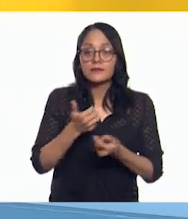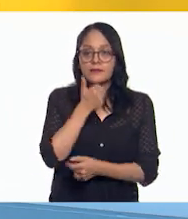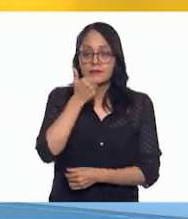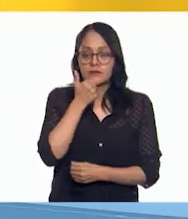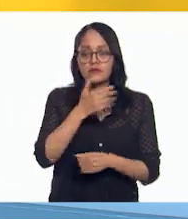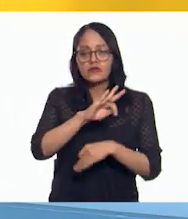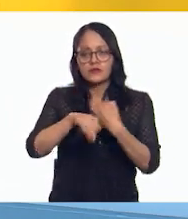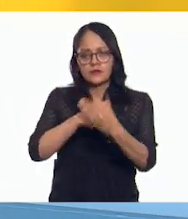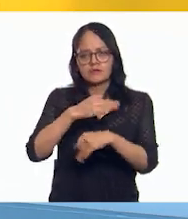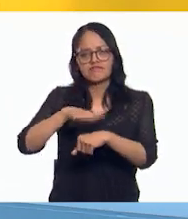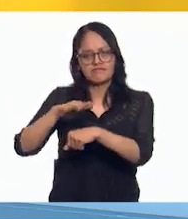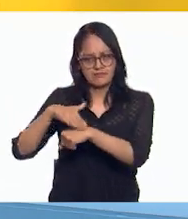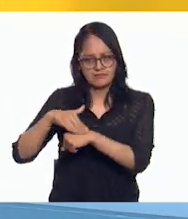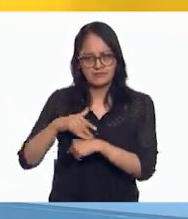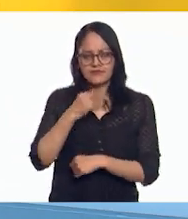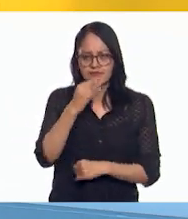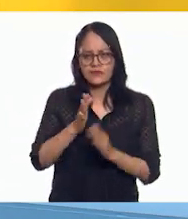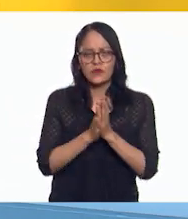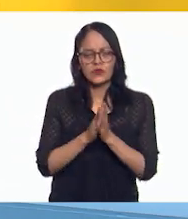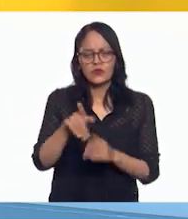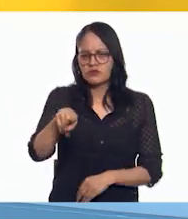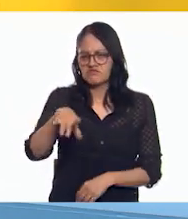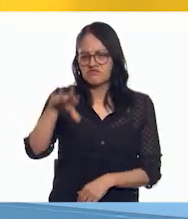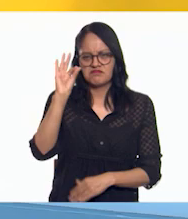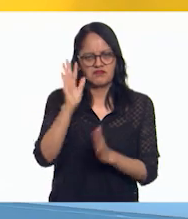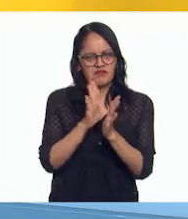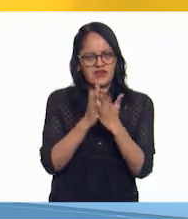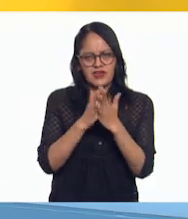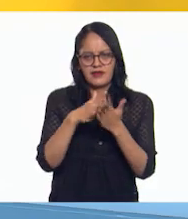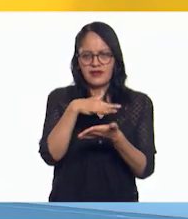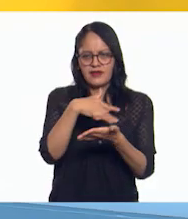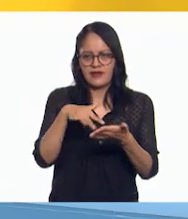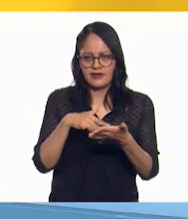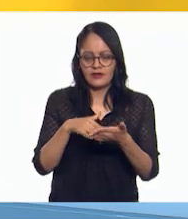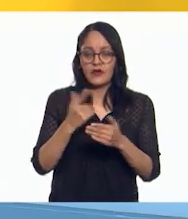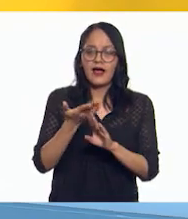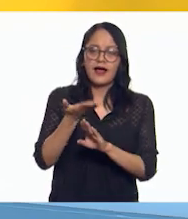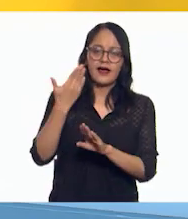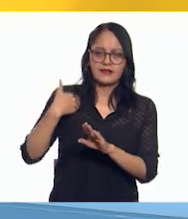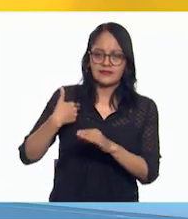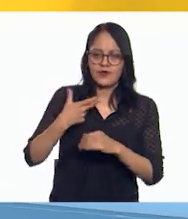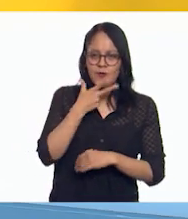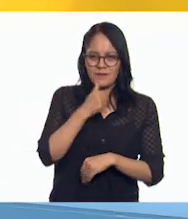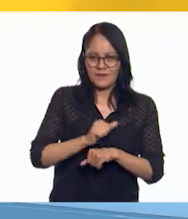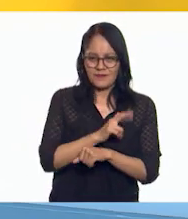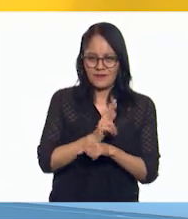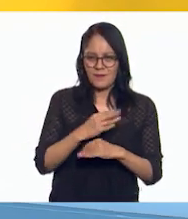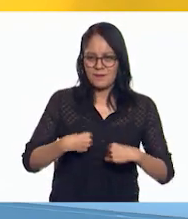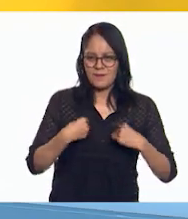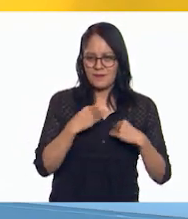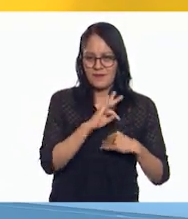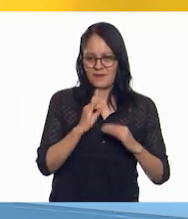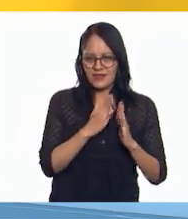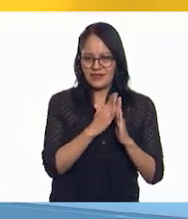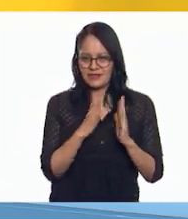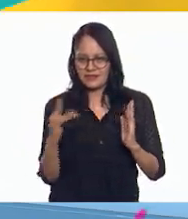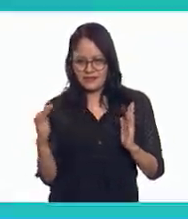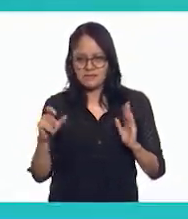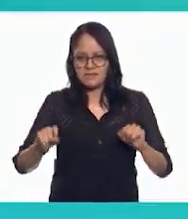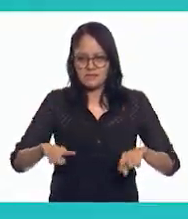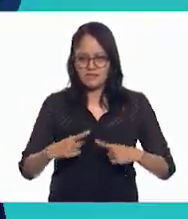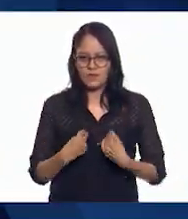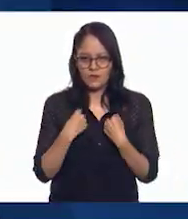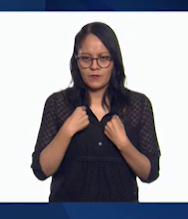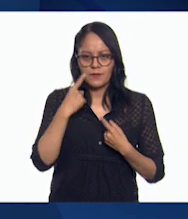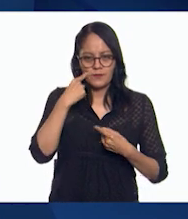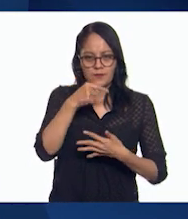estudiantes y a ti, María, a que lean cualquier texto escrito por los miembros de los contemporáneos. van de nuevo los nombres de los integrantes de